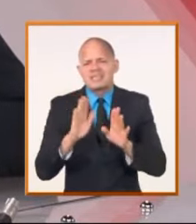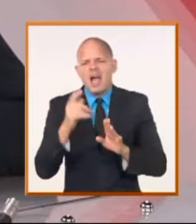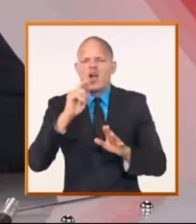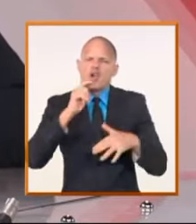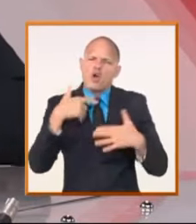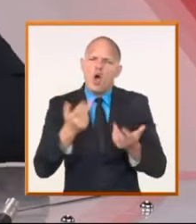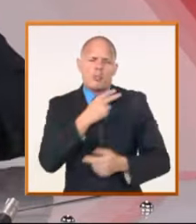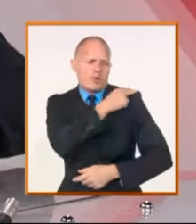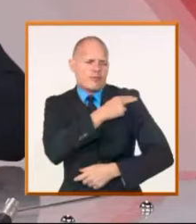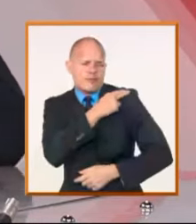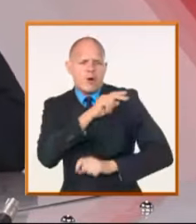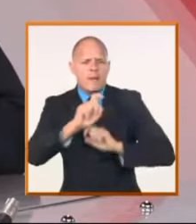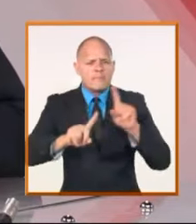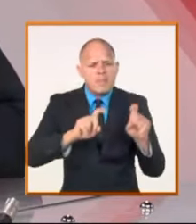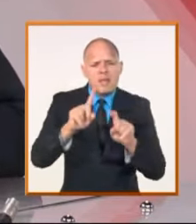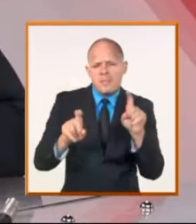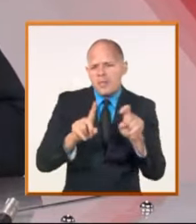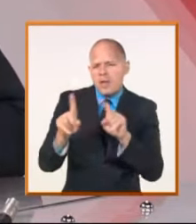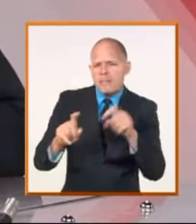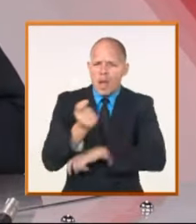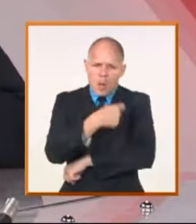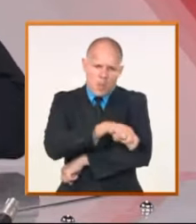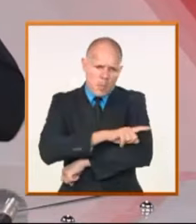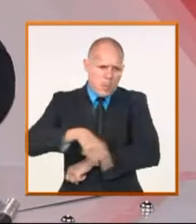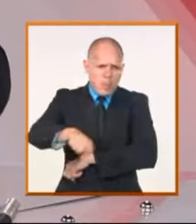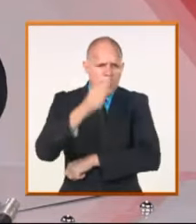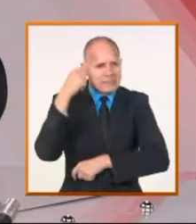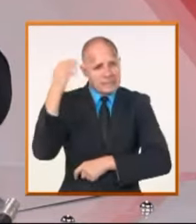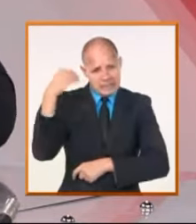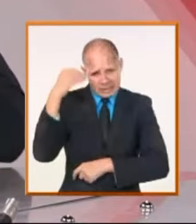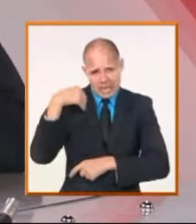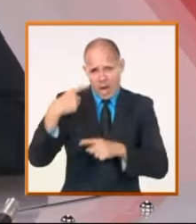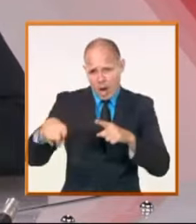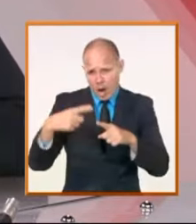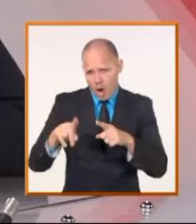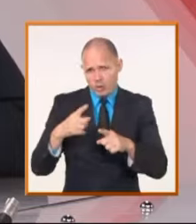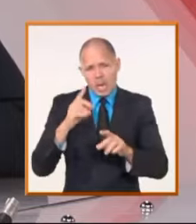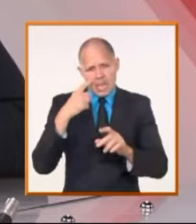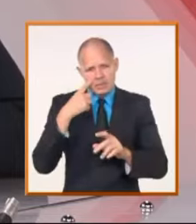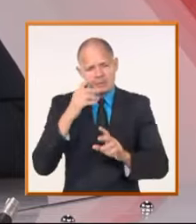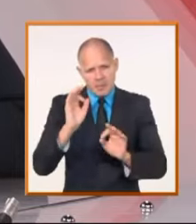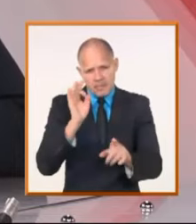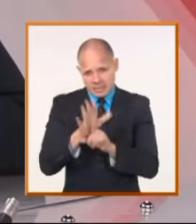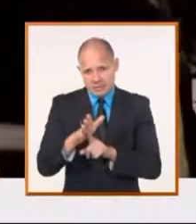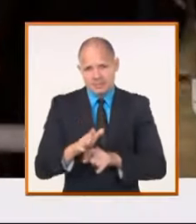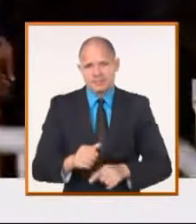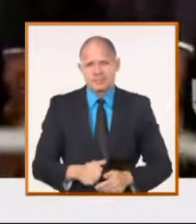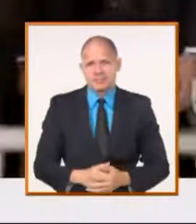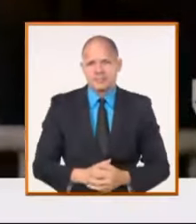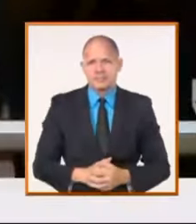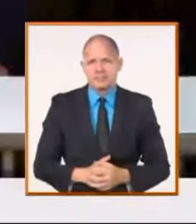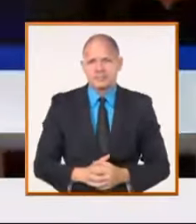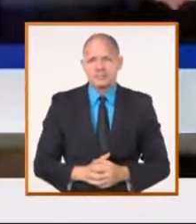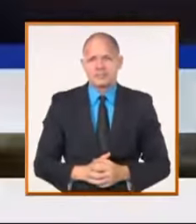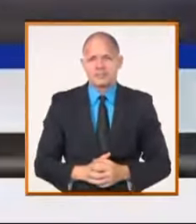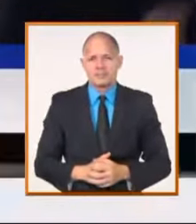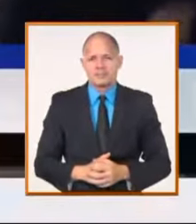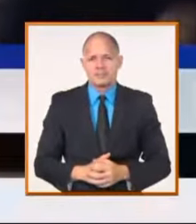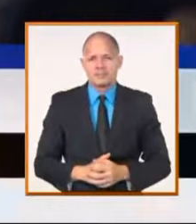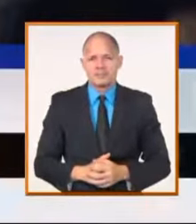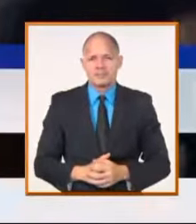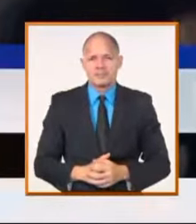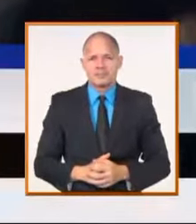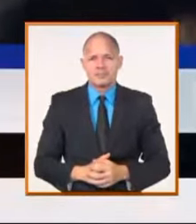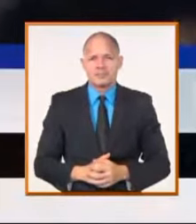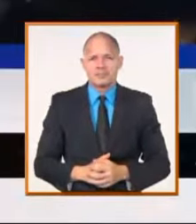que ha dicho para entonces comenzar ahí a hacer el análisis. Bueno, tu análisis. Veamos. A pesar de sus